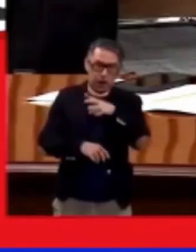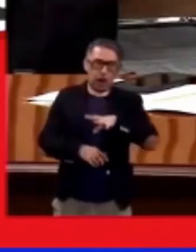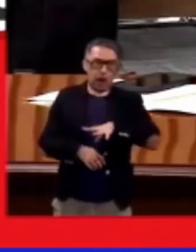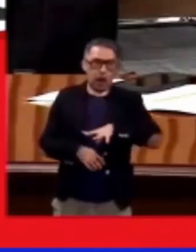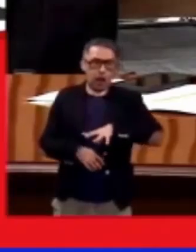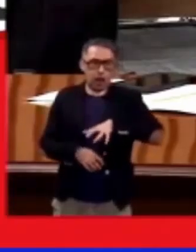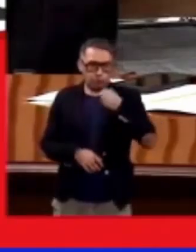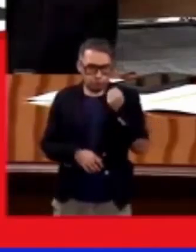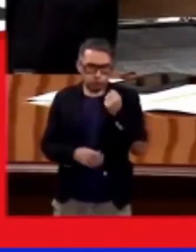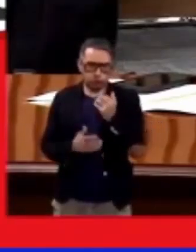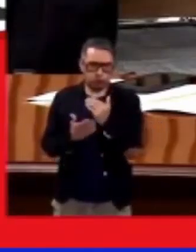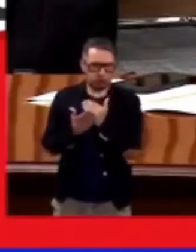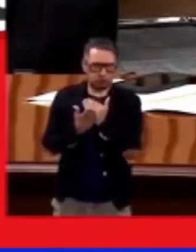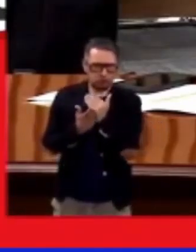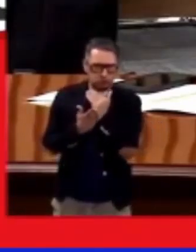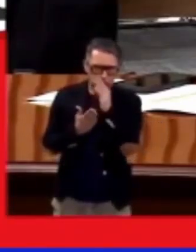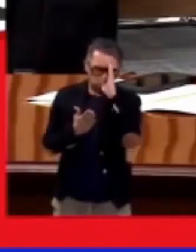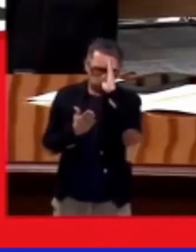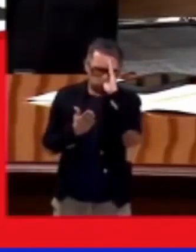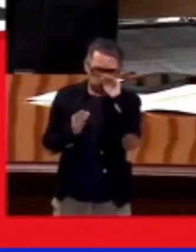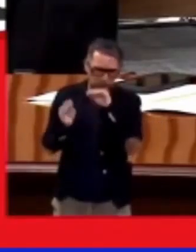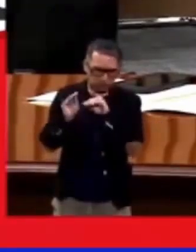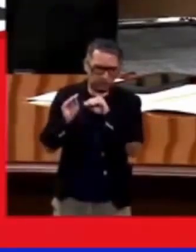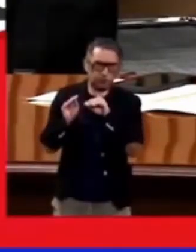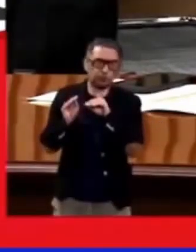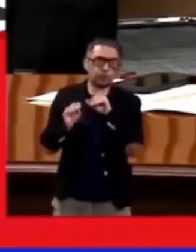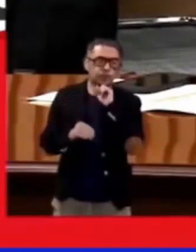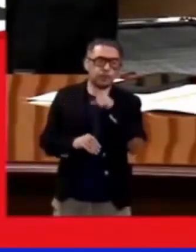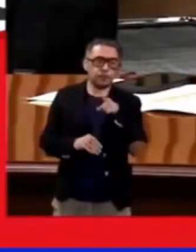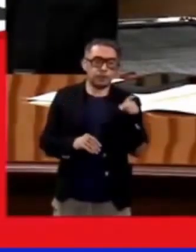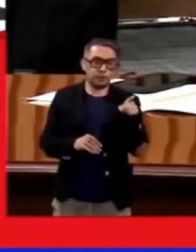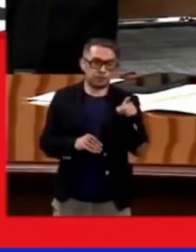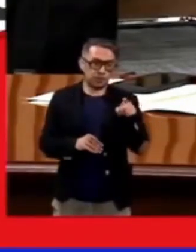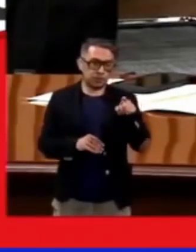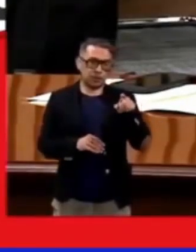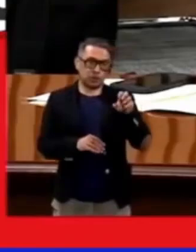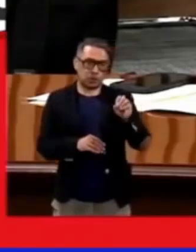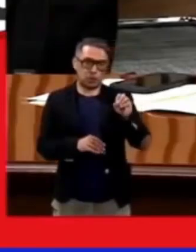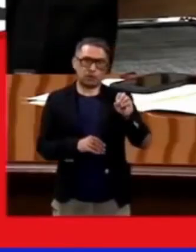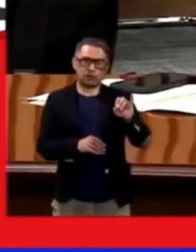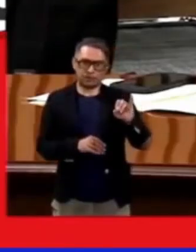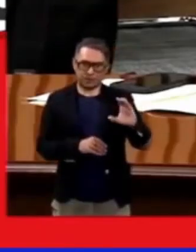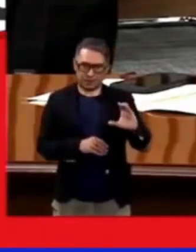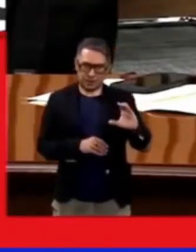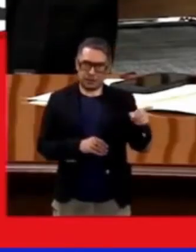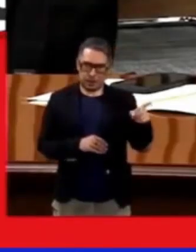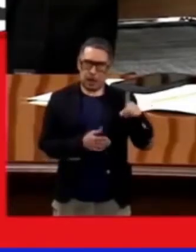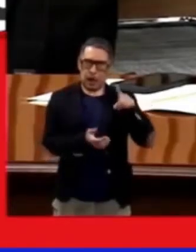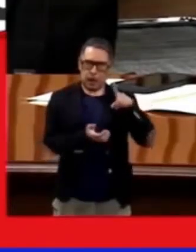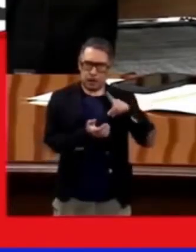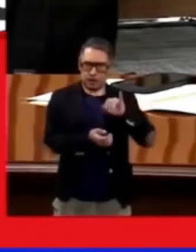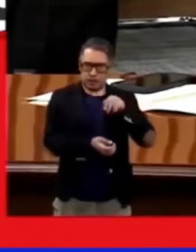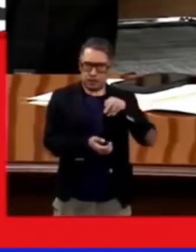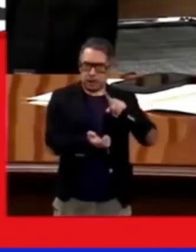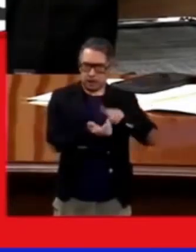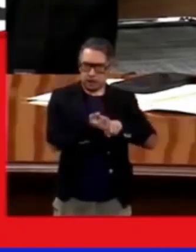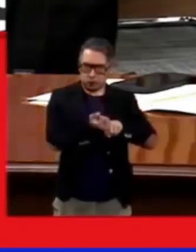de los informes que el propio órgano interno de control hace y